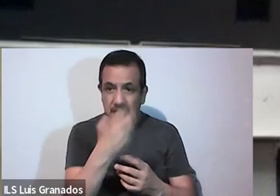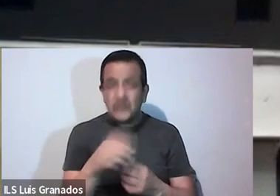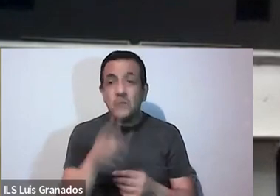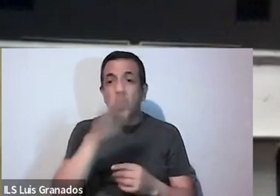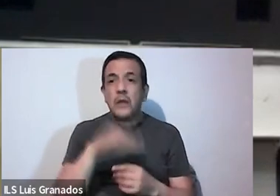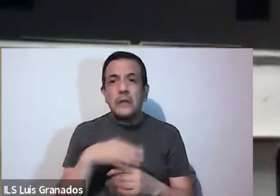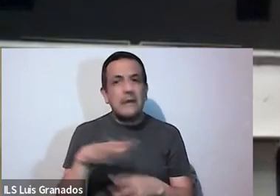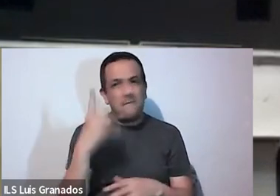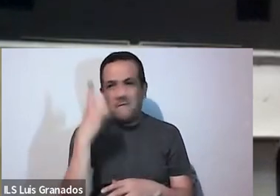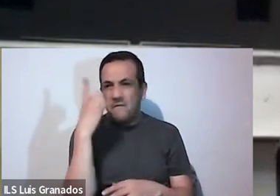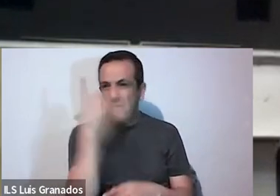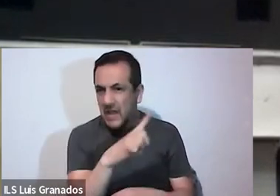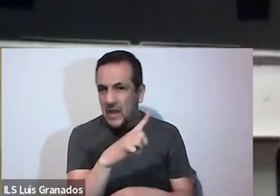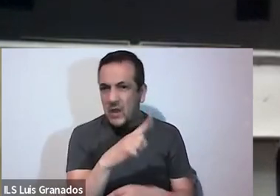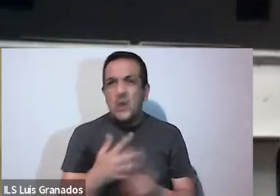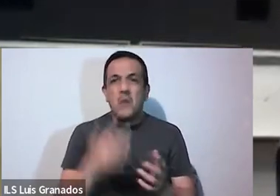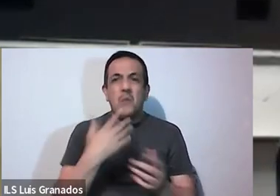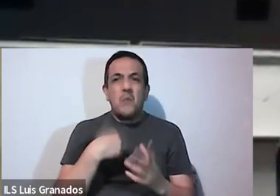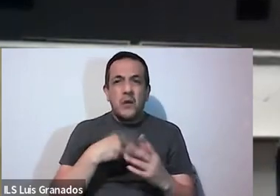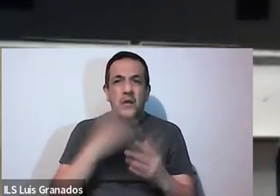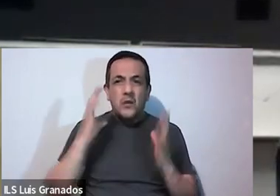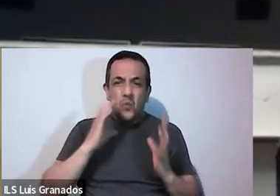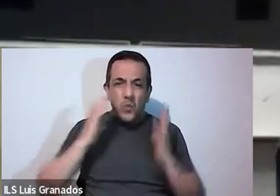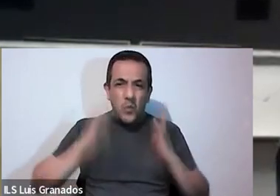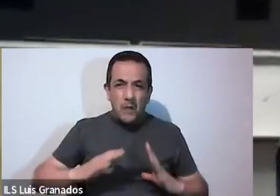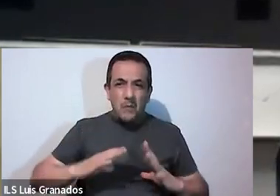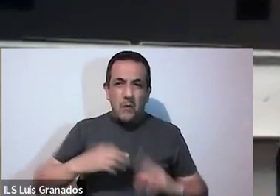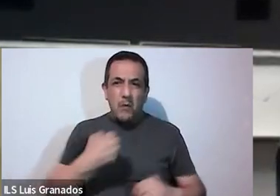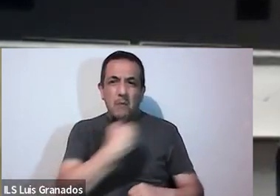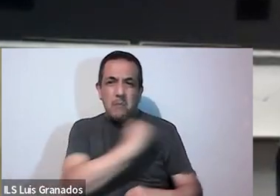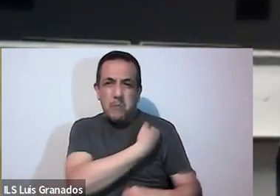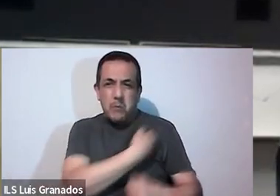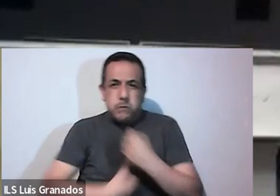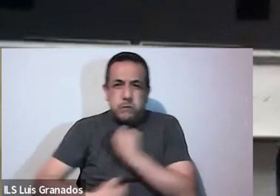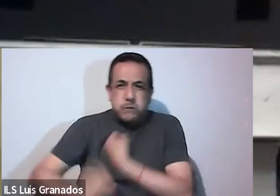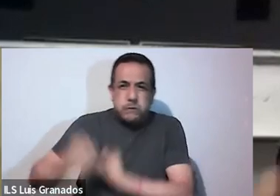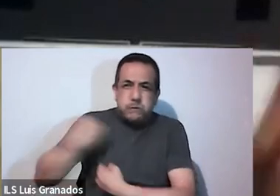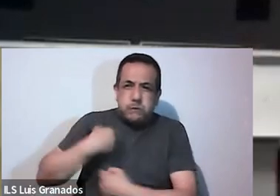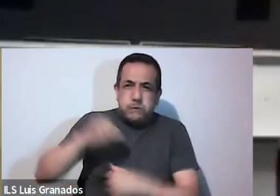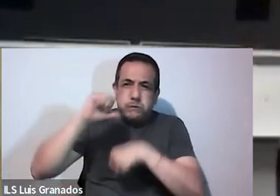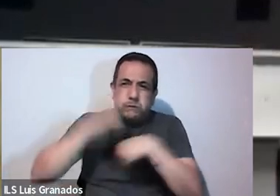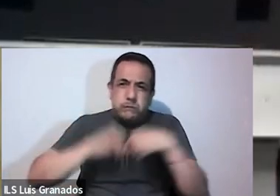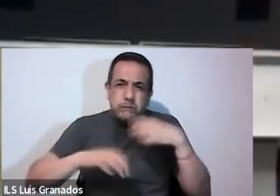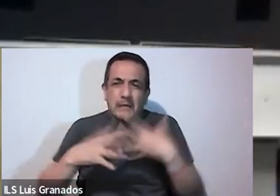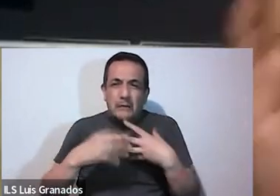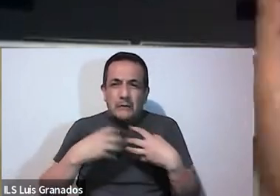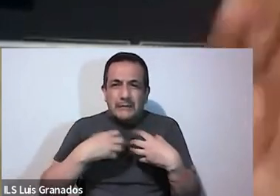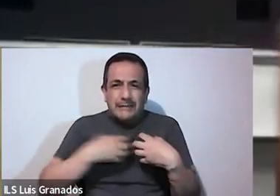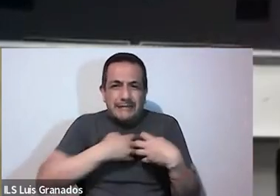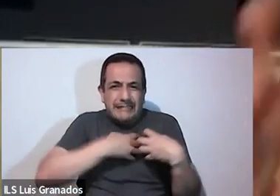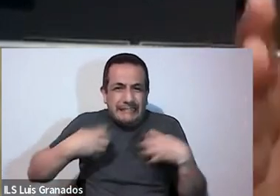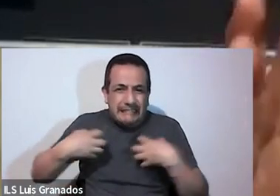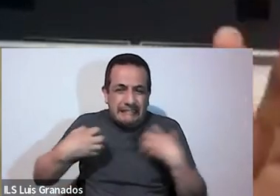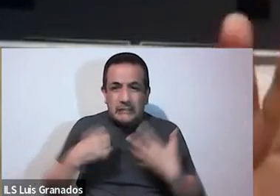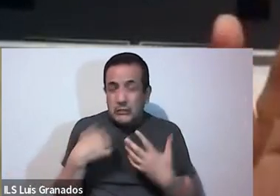espantosa, abriendo tu cuerpo por todos lados, impactándole moretones, fracturándolo. O sea, yo no me quiero imaginar lo que